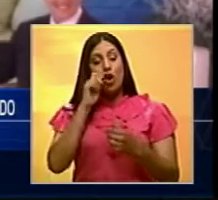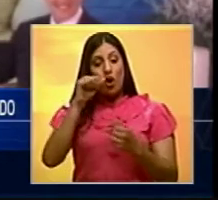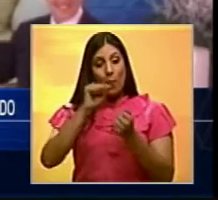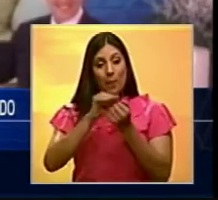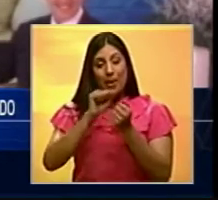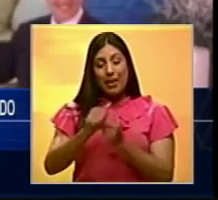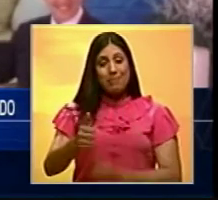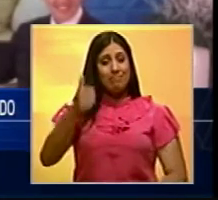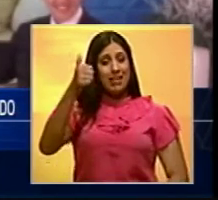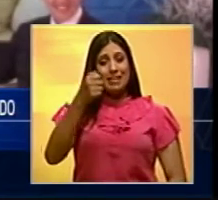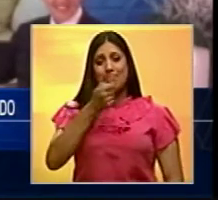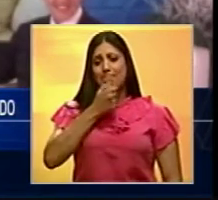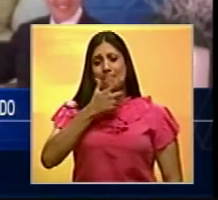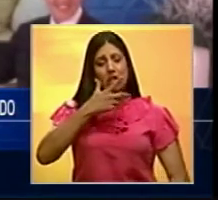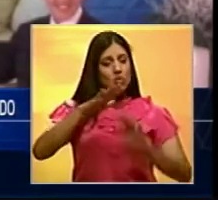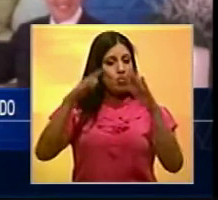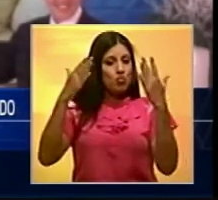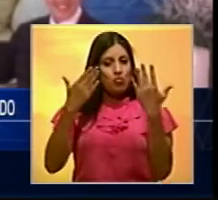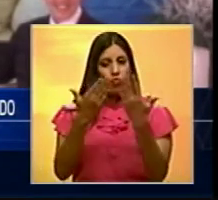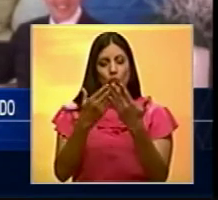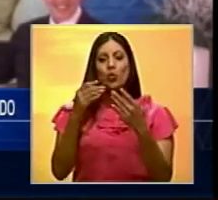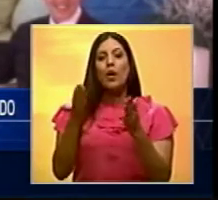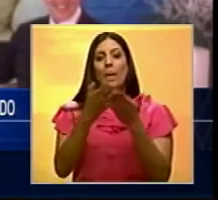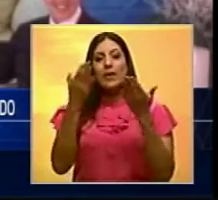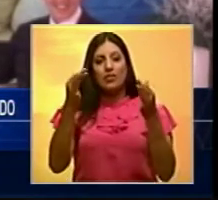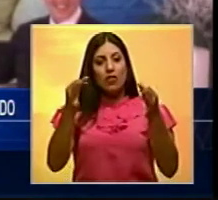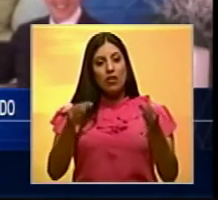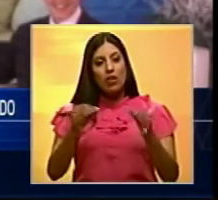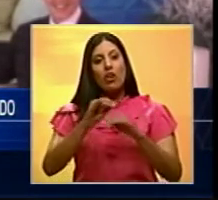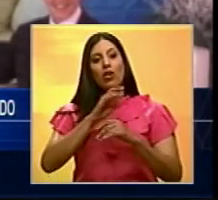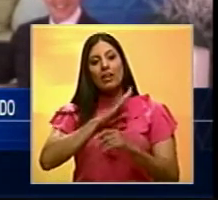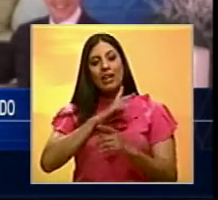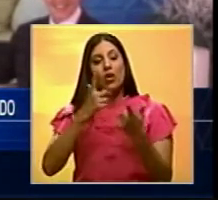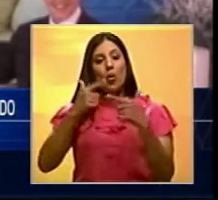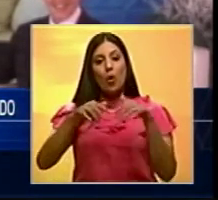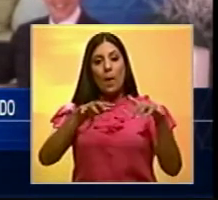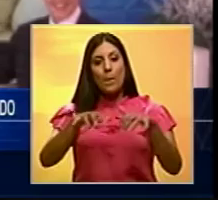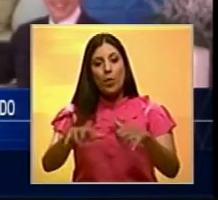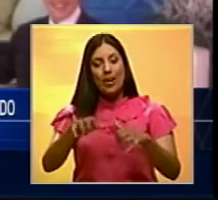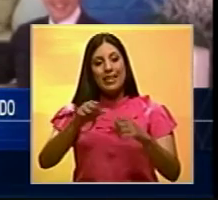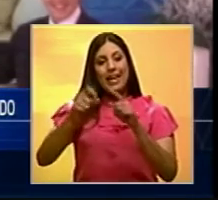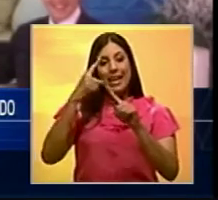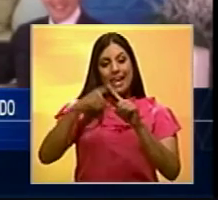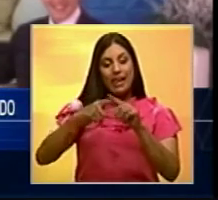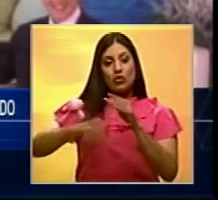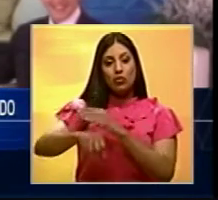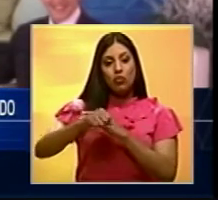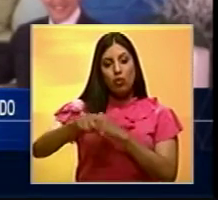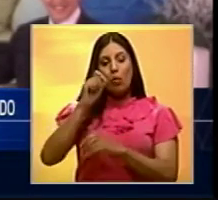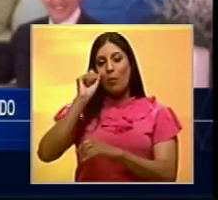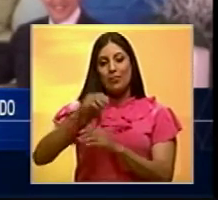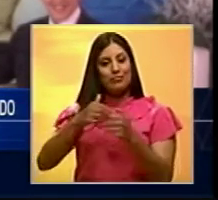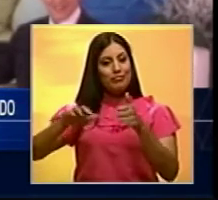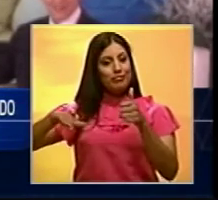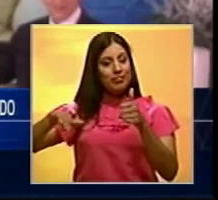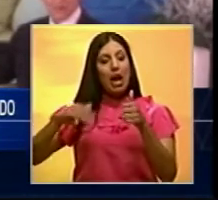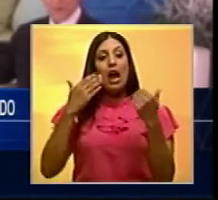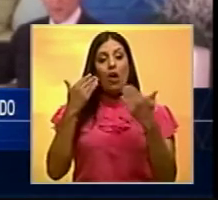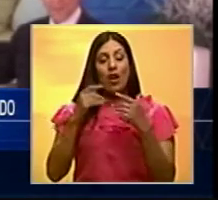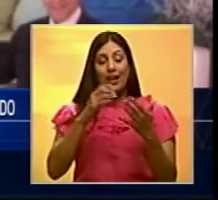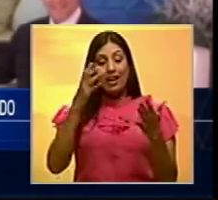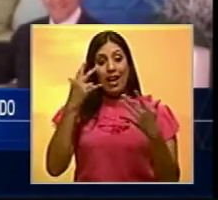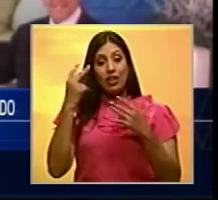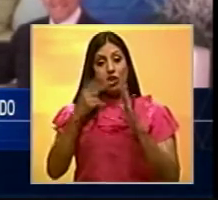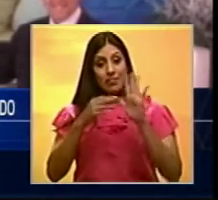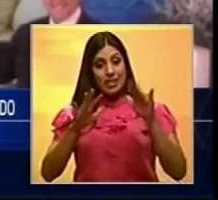como el hombre más sexy del mundo por People y de esta forma sucederá en el puesto al exfutbolista inglés David Beckham, quien se llevó el título